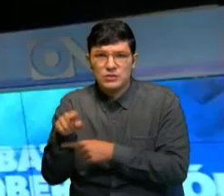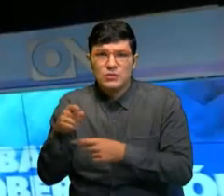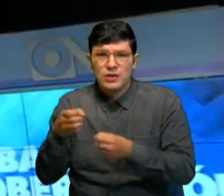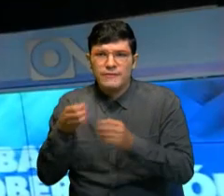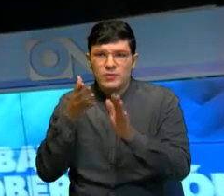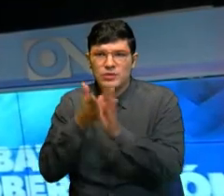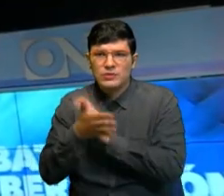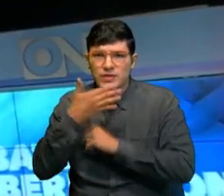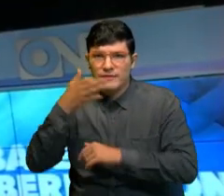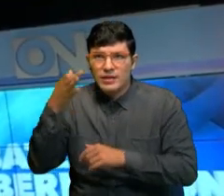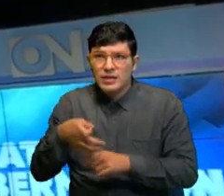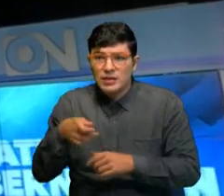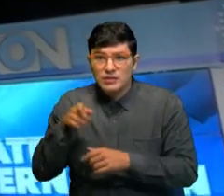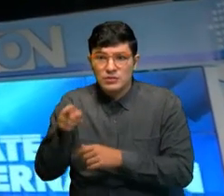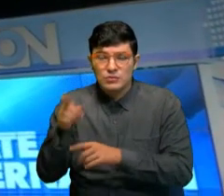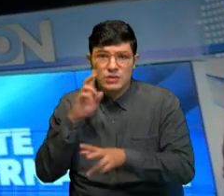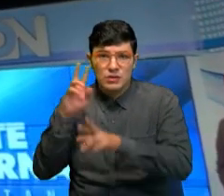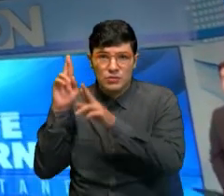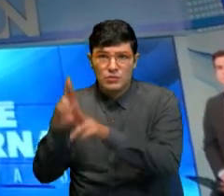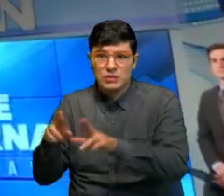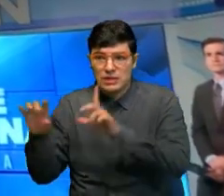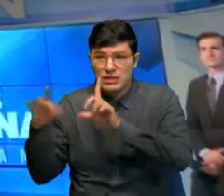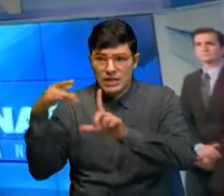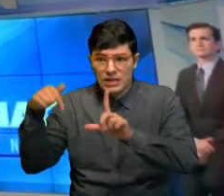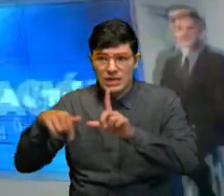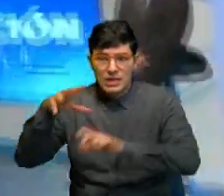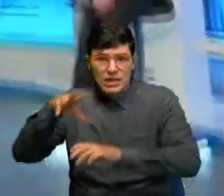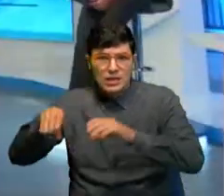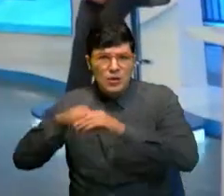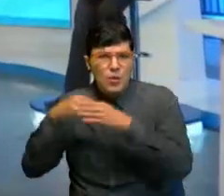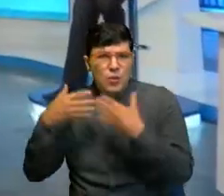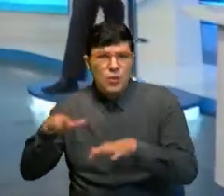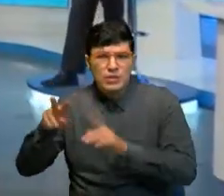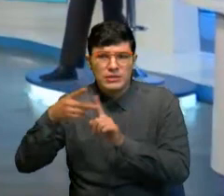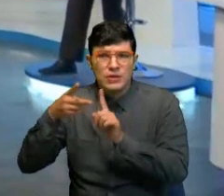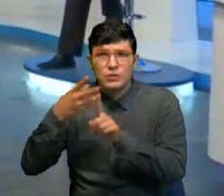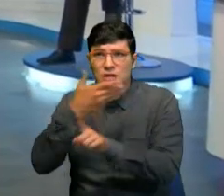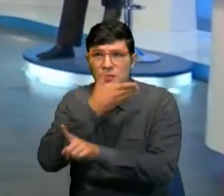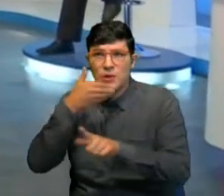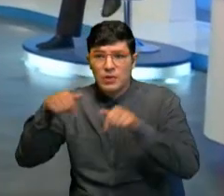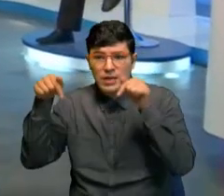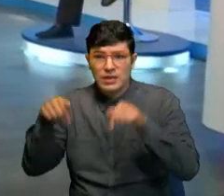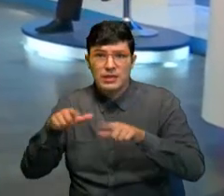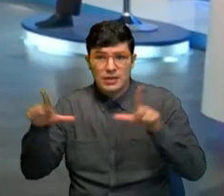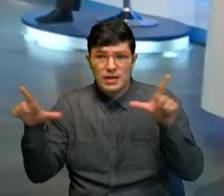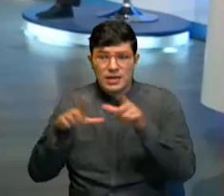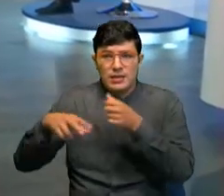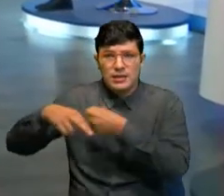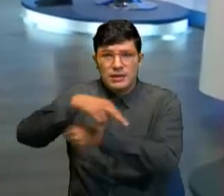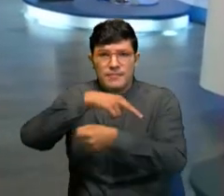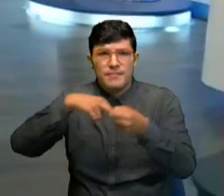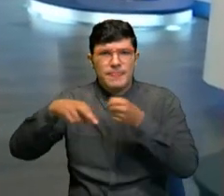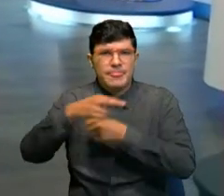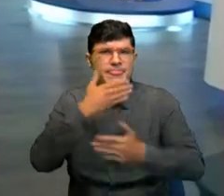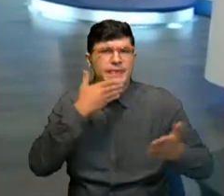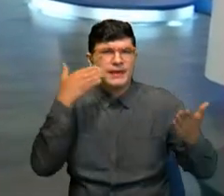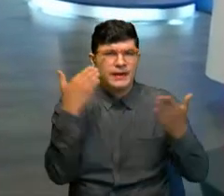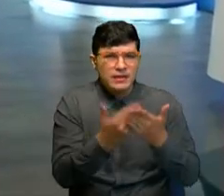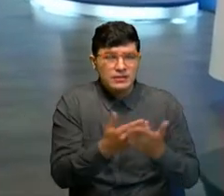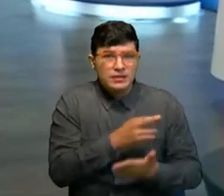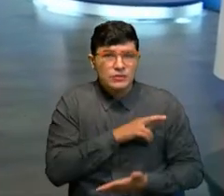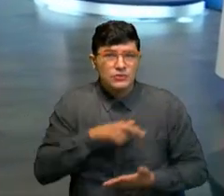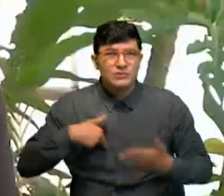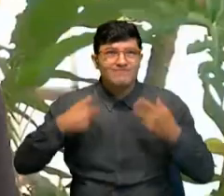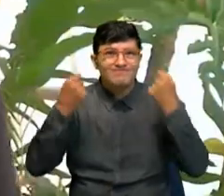que califican a la parte digital del canal tro como la segunda mejor del país entre canales regionales gracias a que hemos entendido